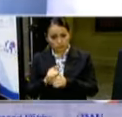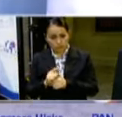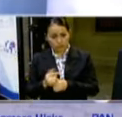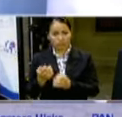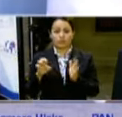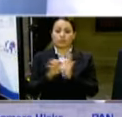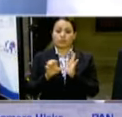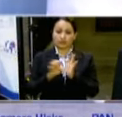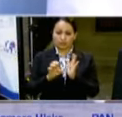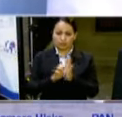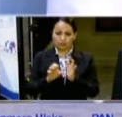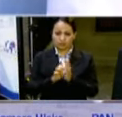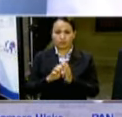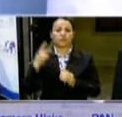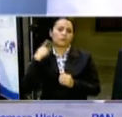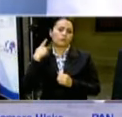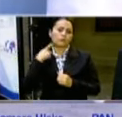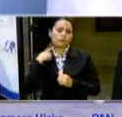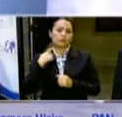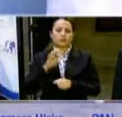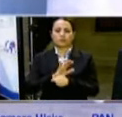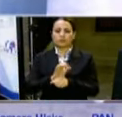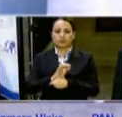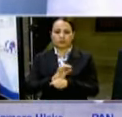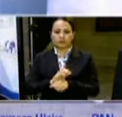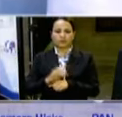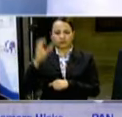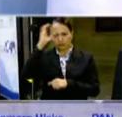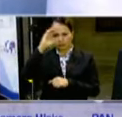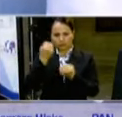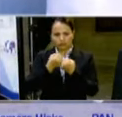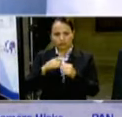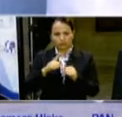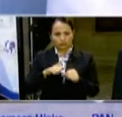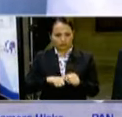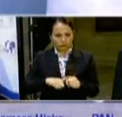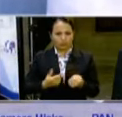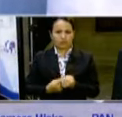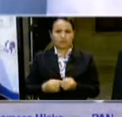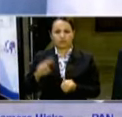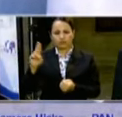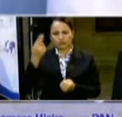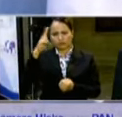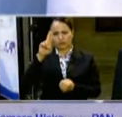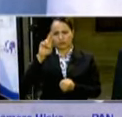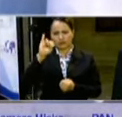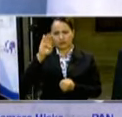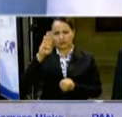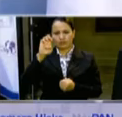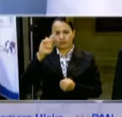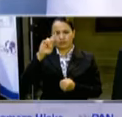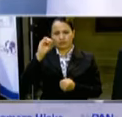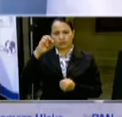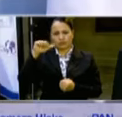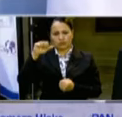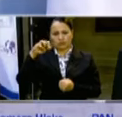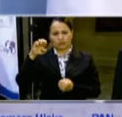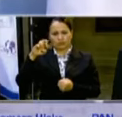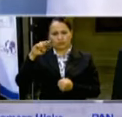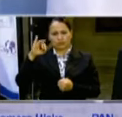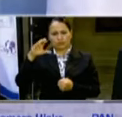Economía y Política Internacional en el CIDE y en Ciencias Sociales en la propia Universidad Iberoamericana. Tiene una experiencia muy diversa